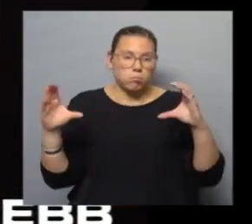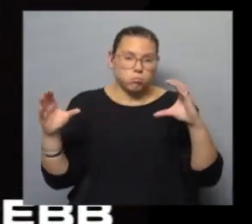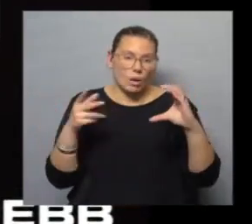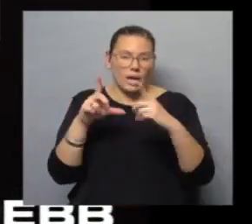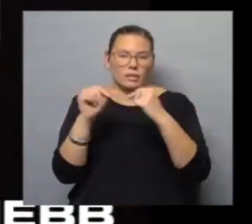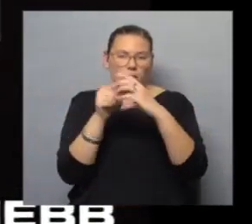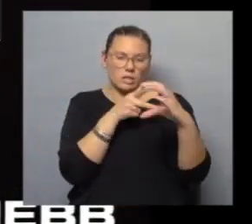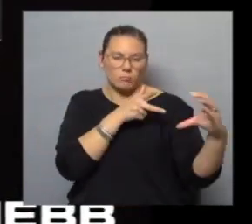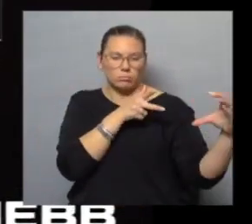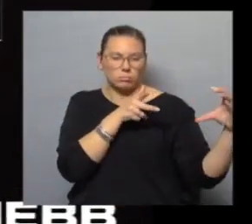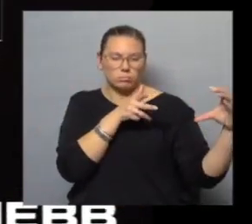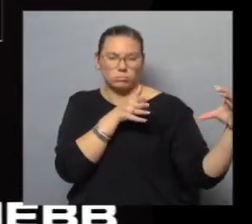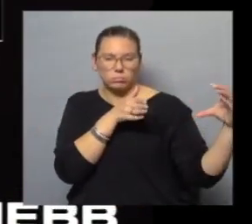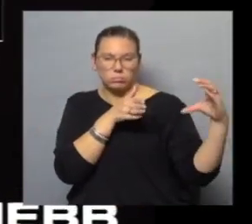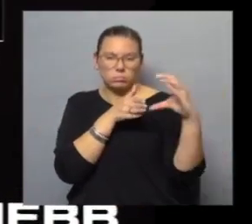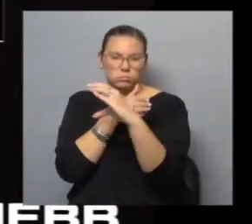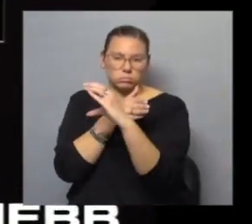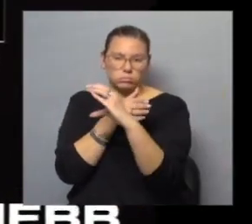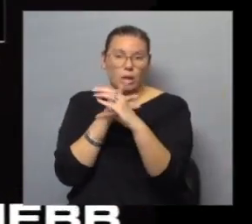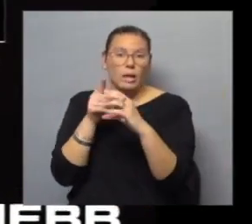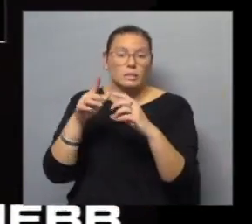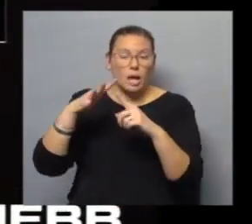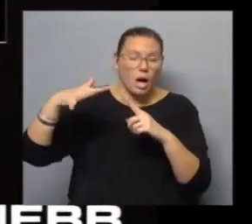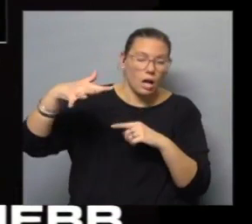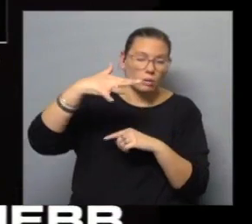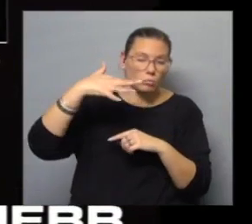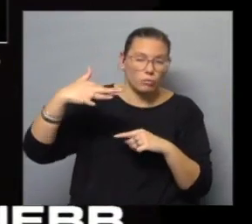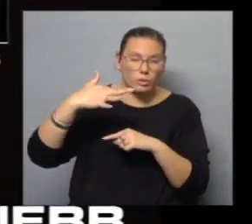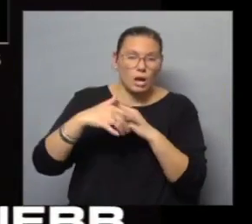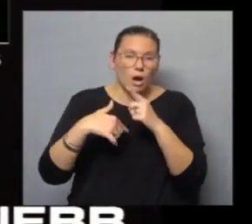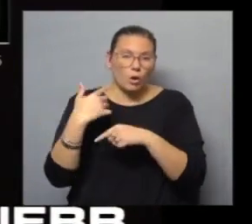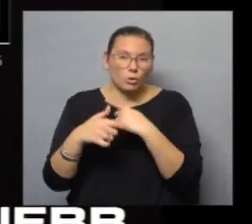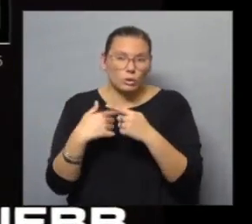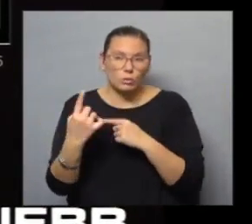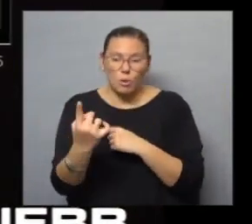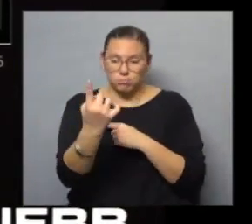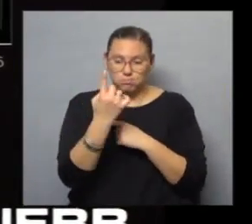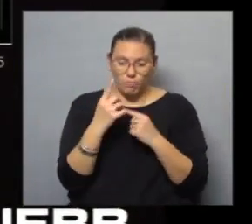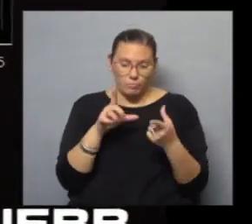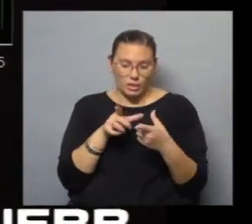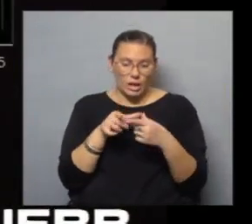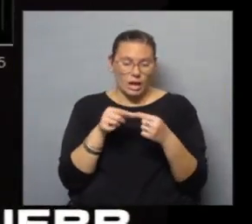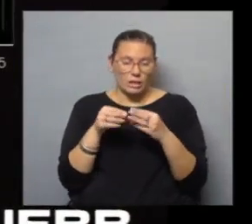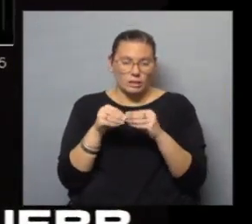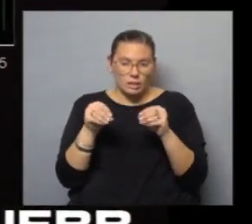estrella. La luz de la estrella pasa a través de esa atmósfera, sigue hacia el observador, hacia la Tierra, y esa atmósfera, digamos, las moléculas que están en esa